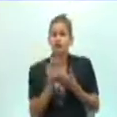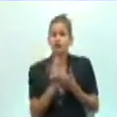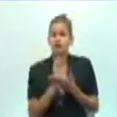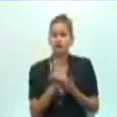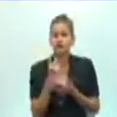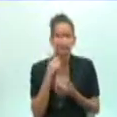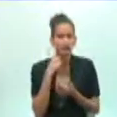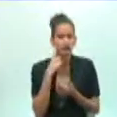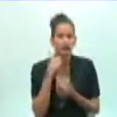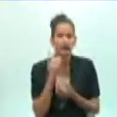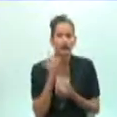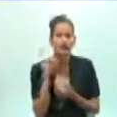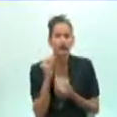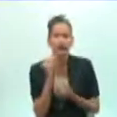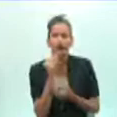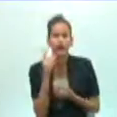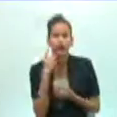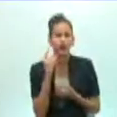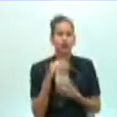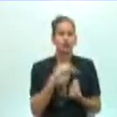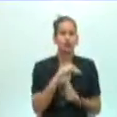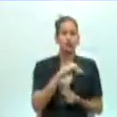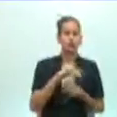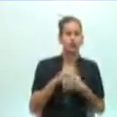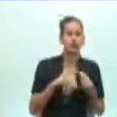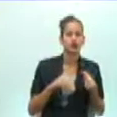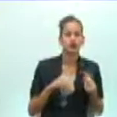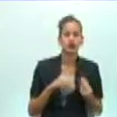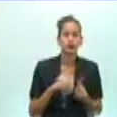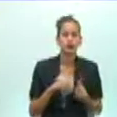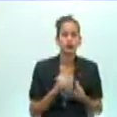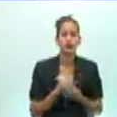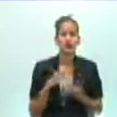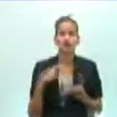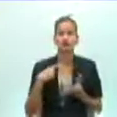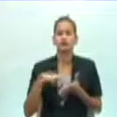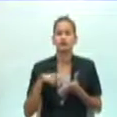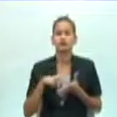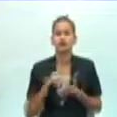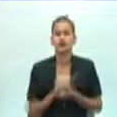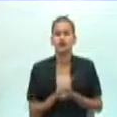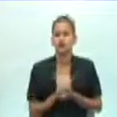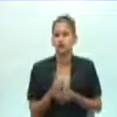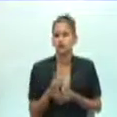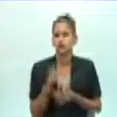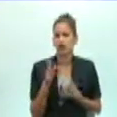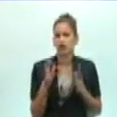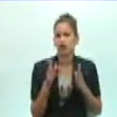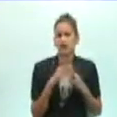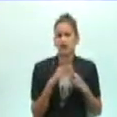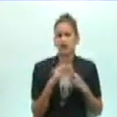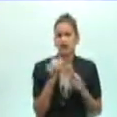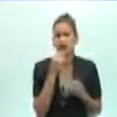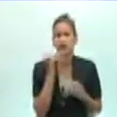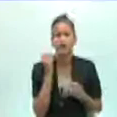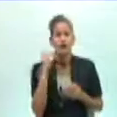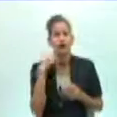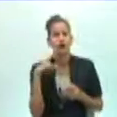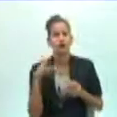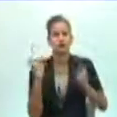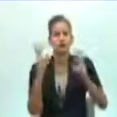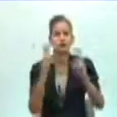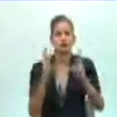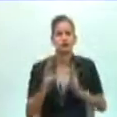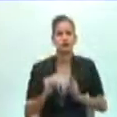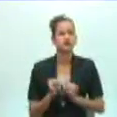se han realizado en la ortografía. Y usted en casa puede estarlo buscando en las plataformas digitales o de lo contrario, cuando